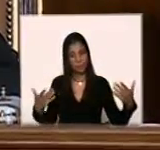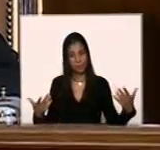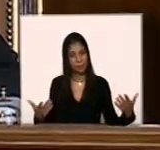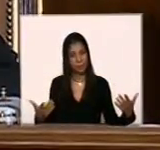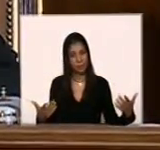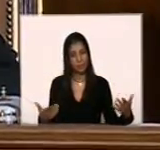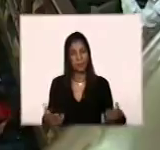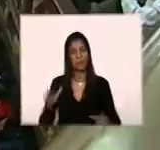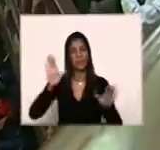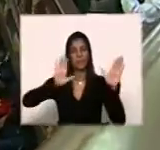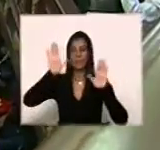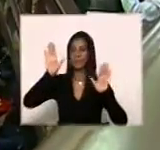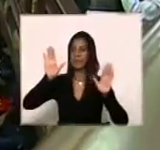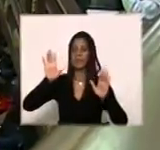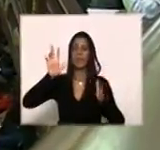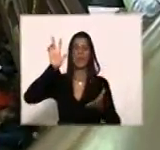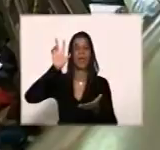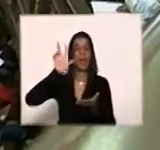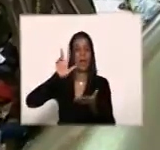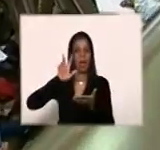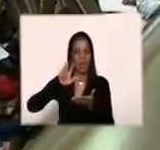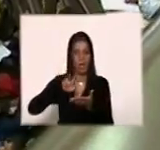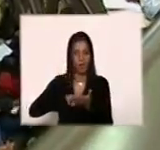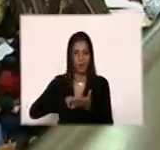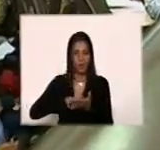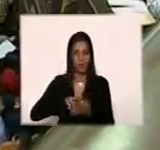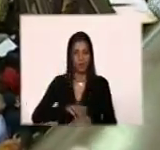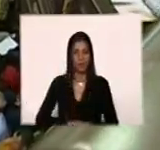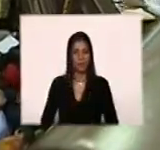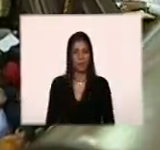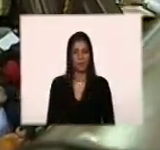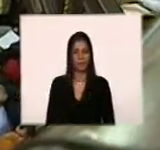costumbre. Aprobado por unanimidad.